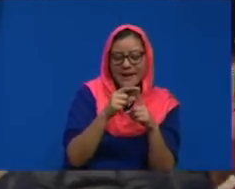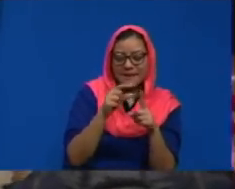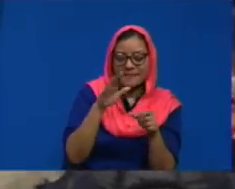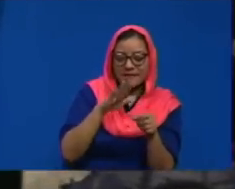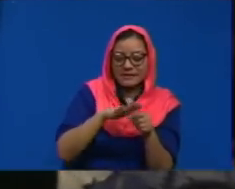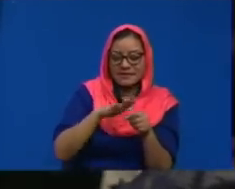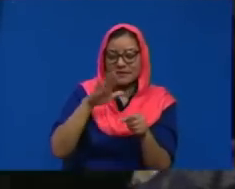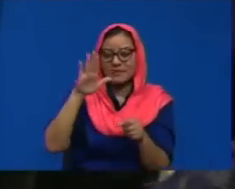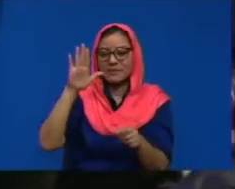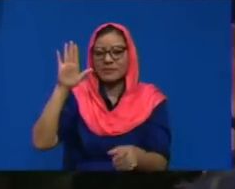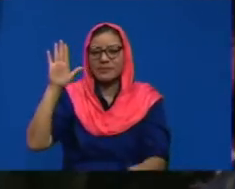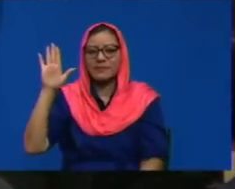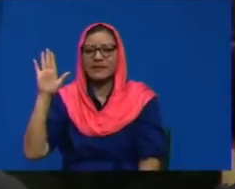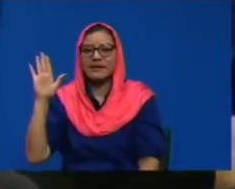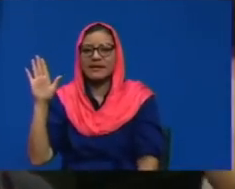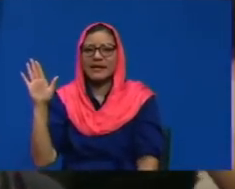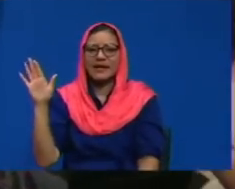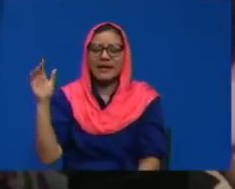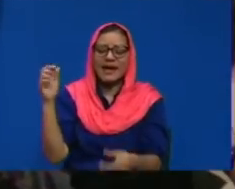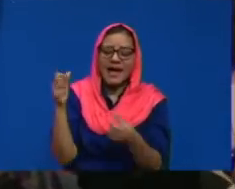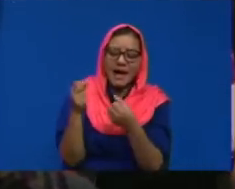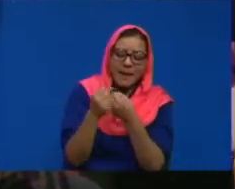te exaltamos.